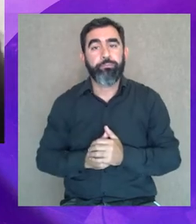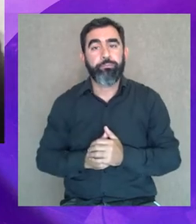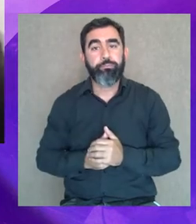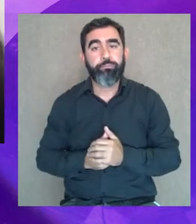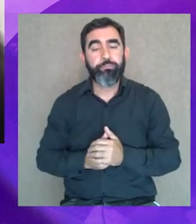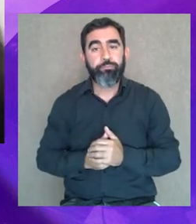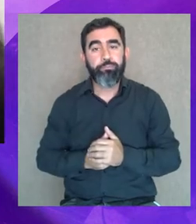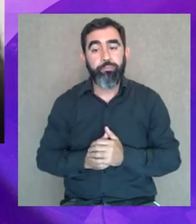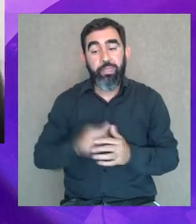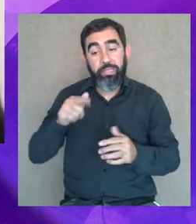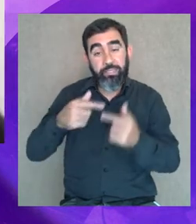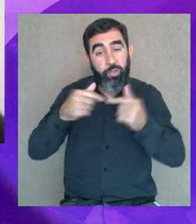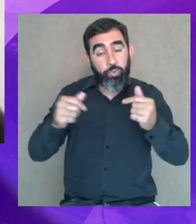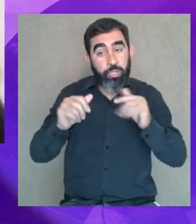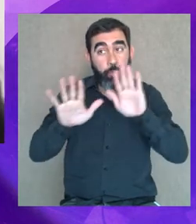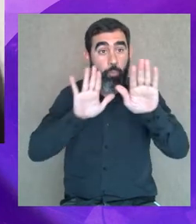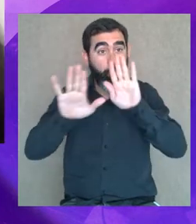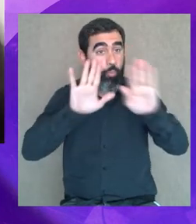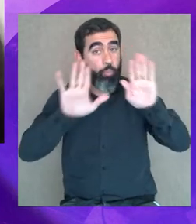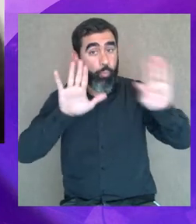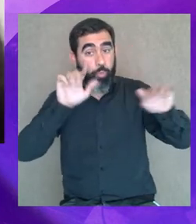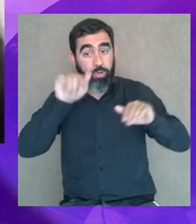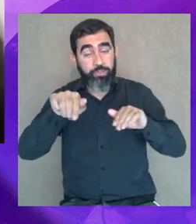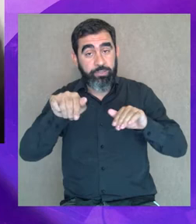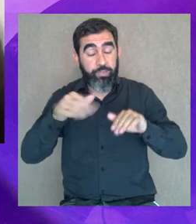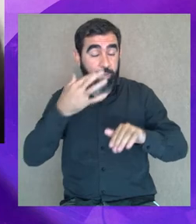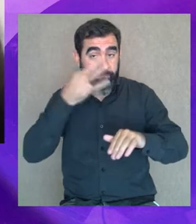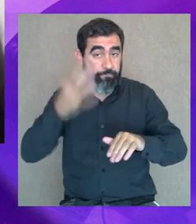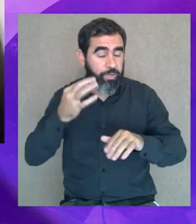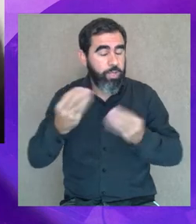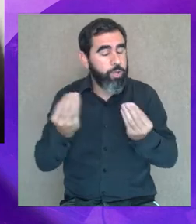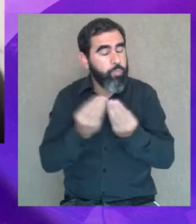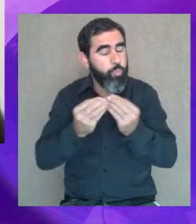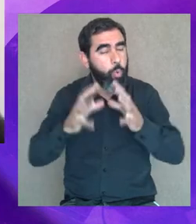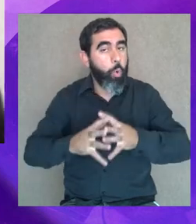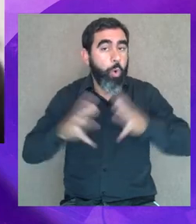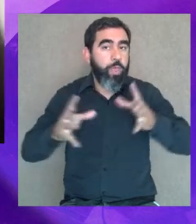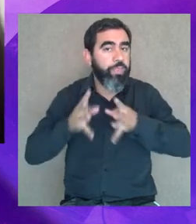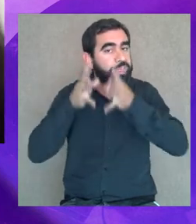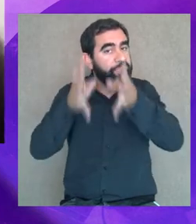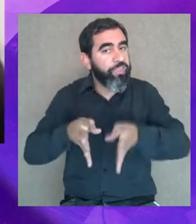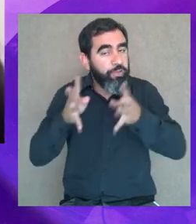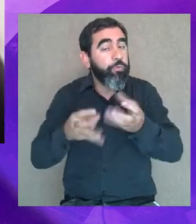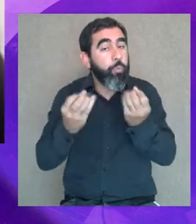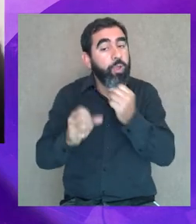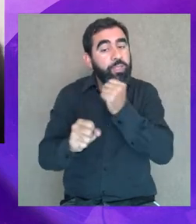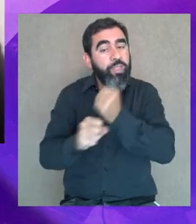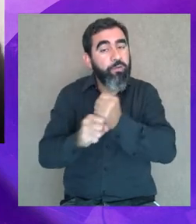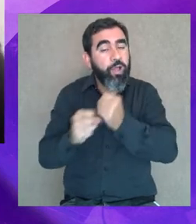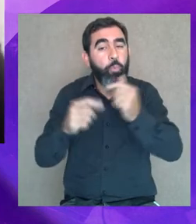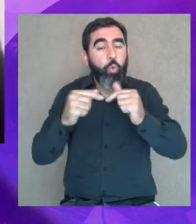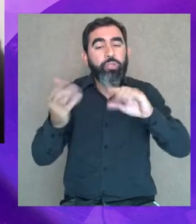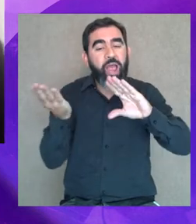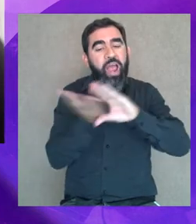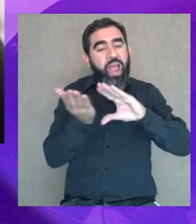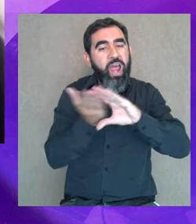la curaduría de este tipo de exposiciones es un enorme desafío porque estamos trabajando la materia prima